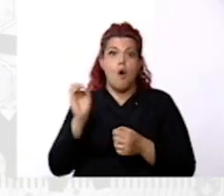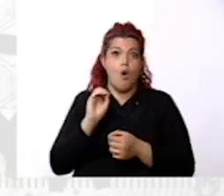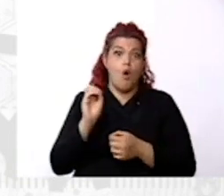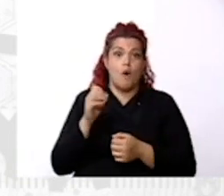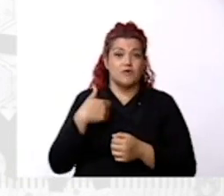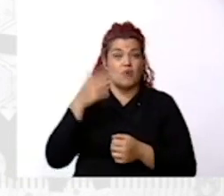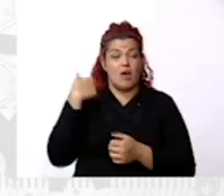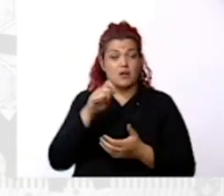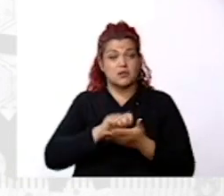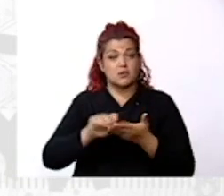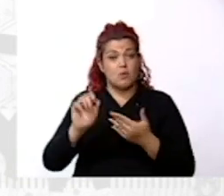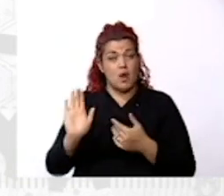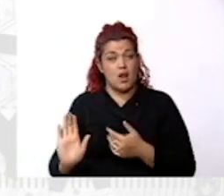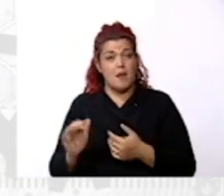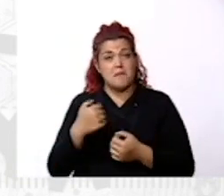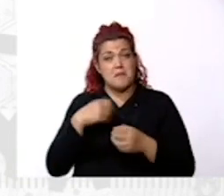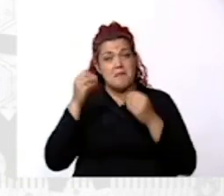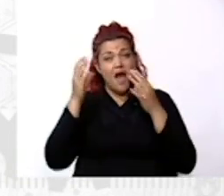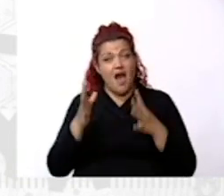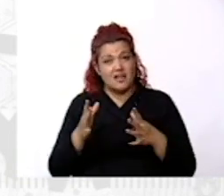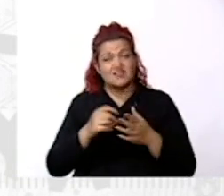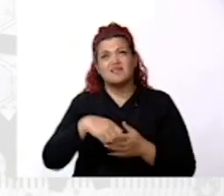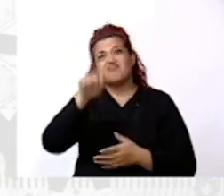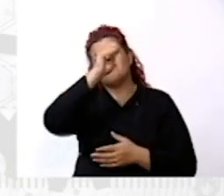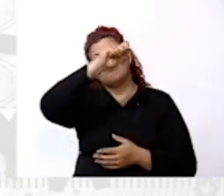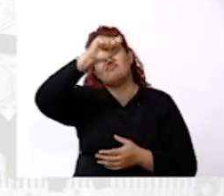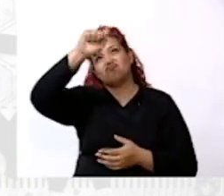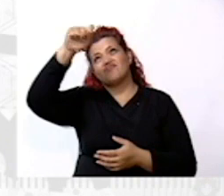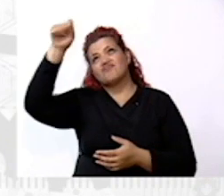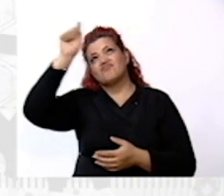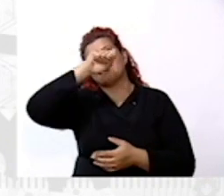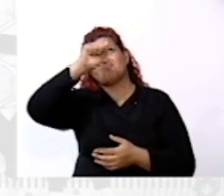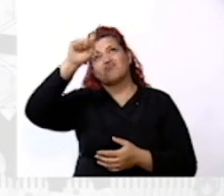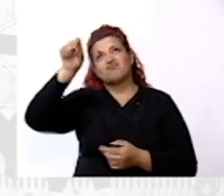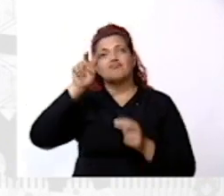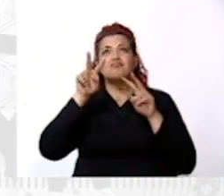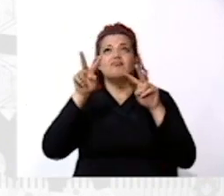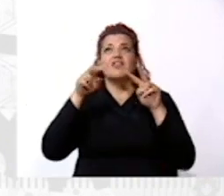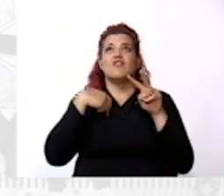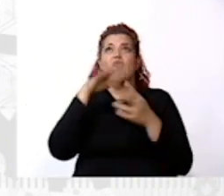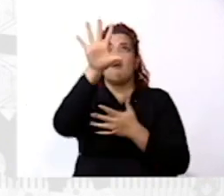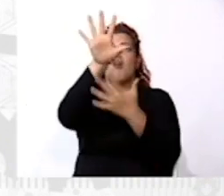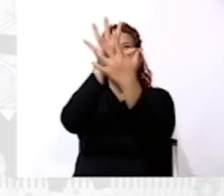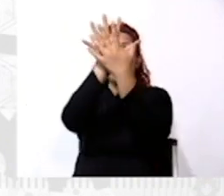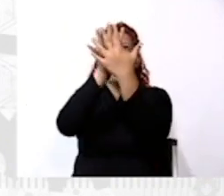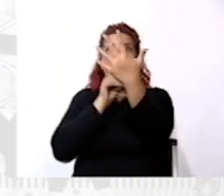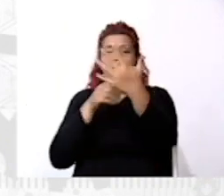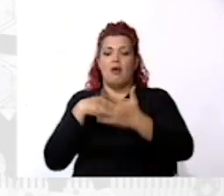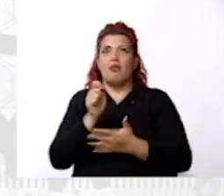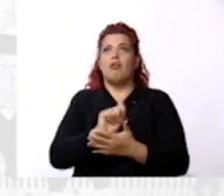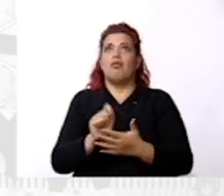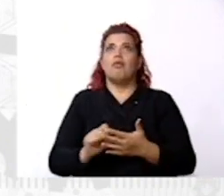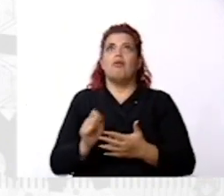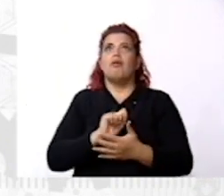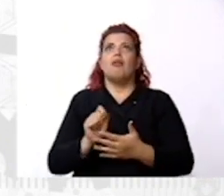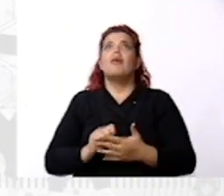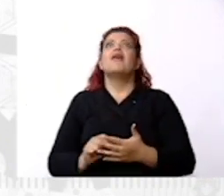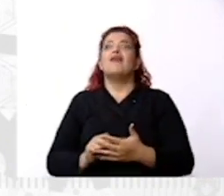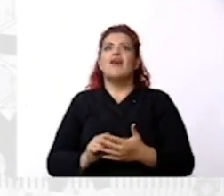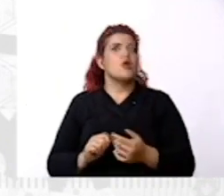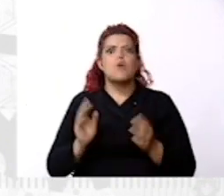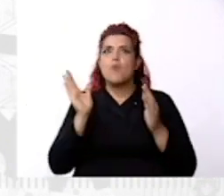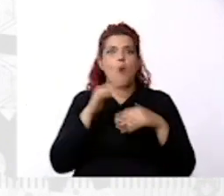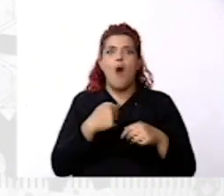estaba en la escuela, mi maestra escribía el examen en la pizarra y yo lo tenía que copiar en una hoja. ¿Se imaginan? No